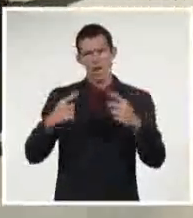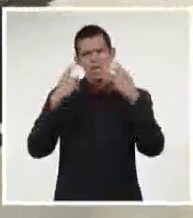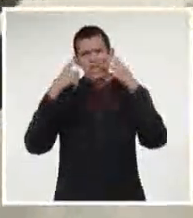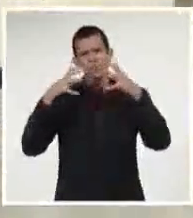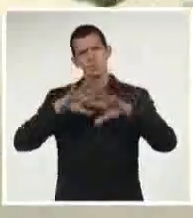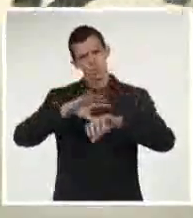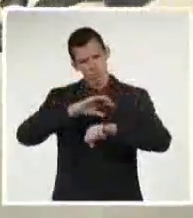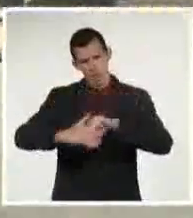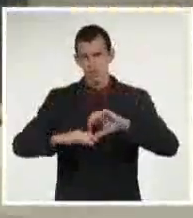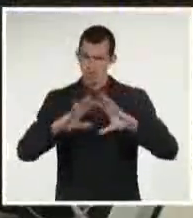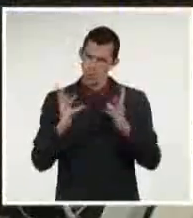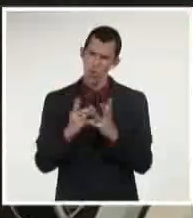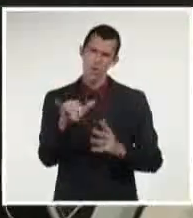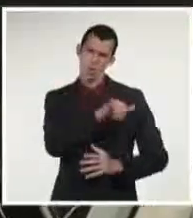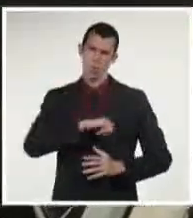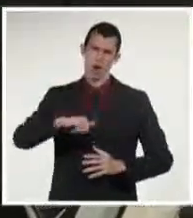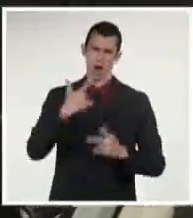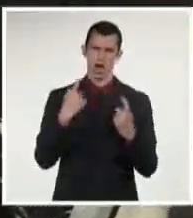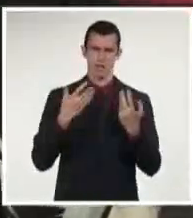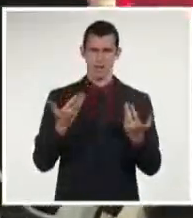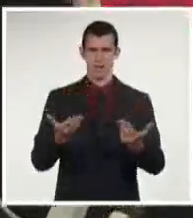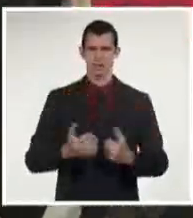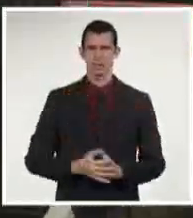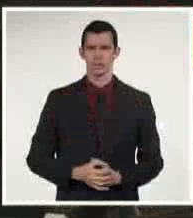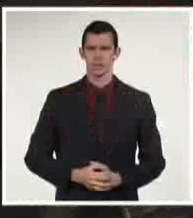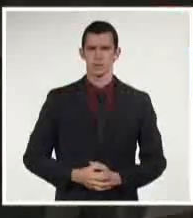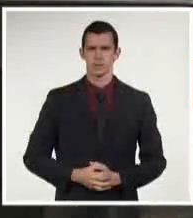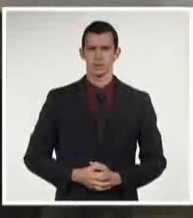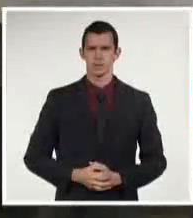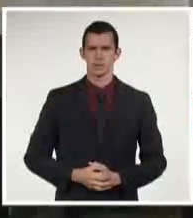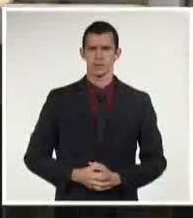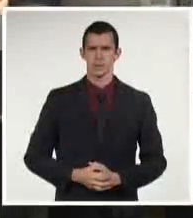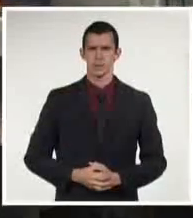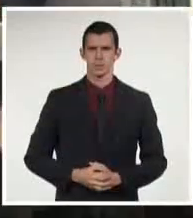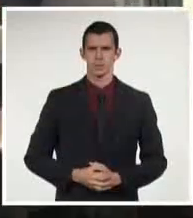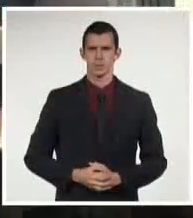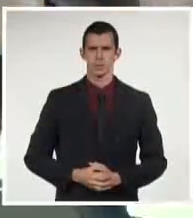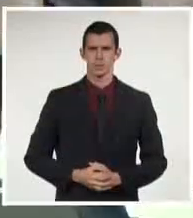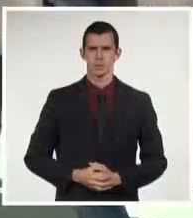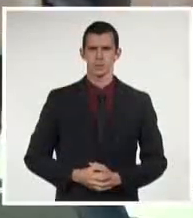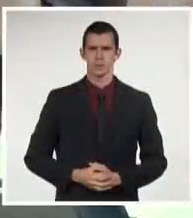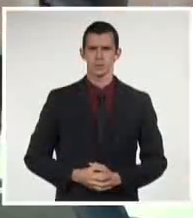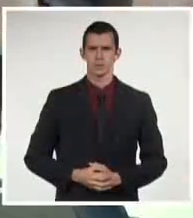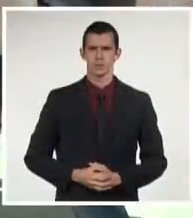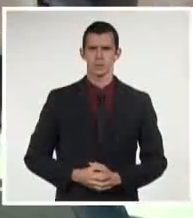cuando Cuba moviliza y une sus fuerzas en momentos difíciles.